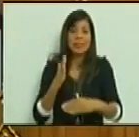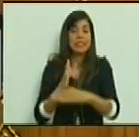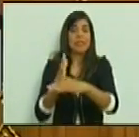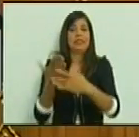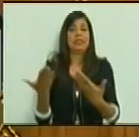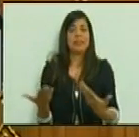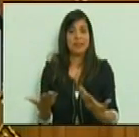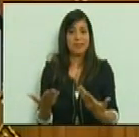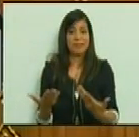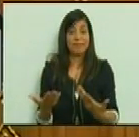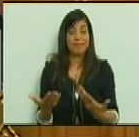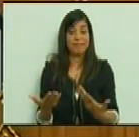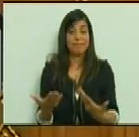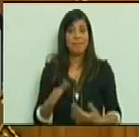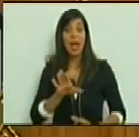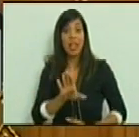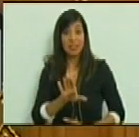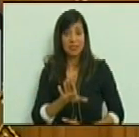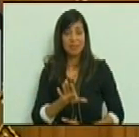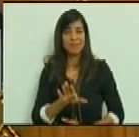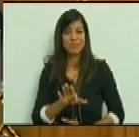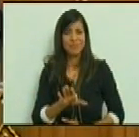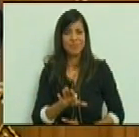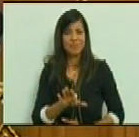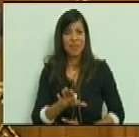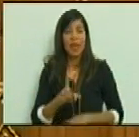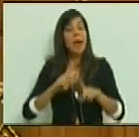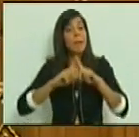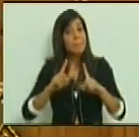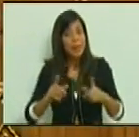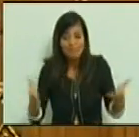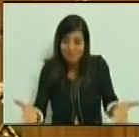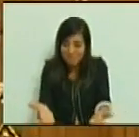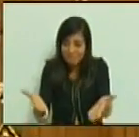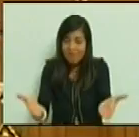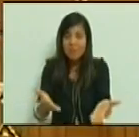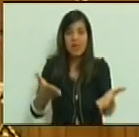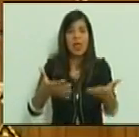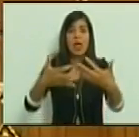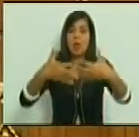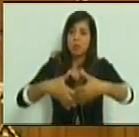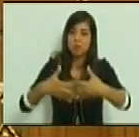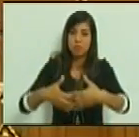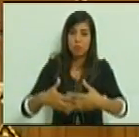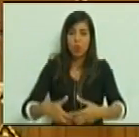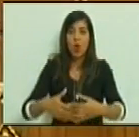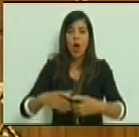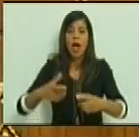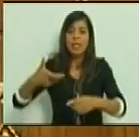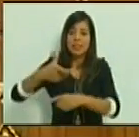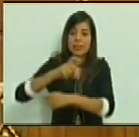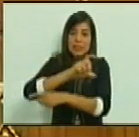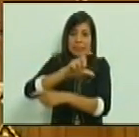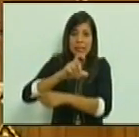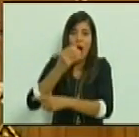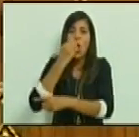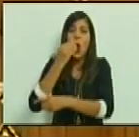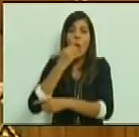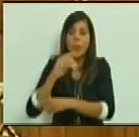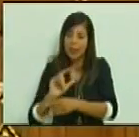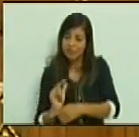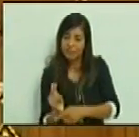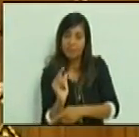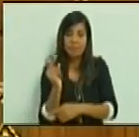Agrosur. En el contexto del fortalecimiento de la producción de biofertilizantes, que